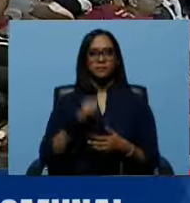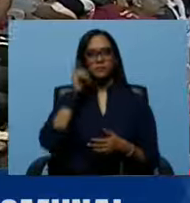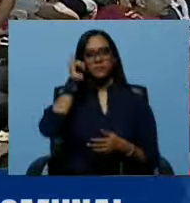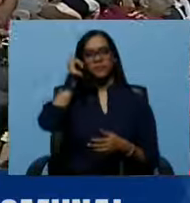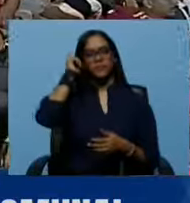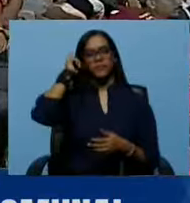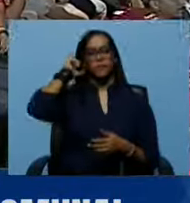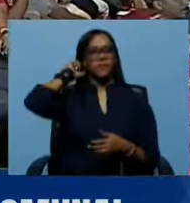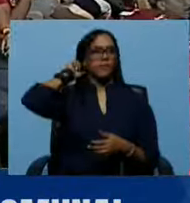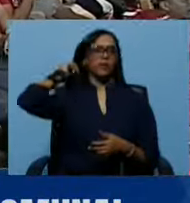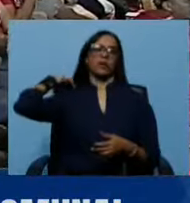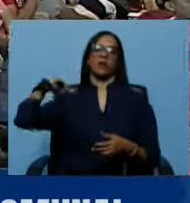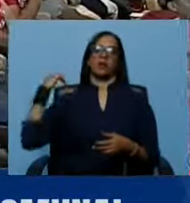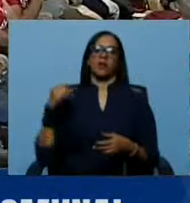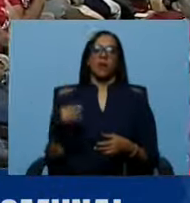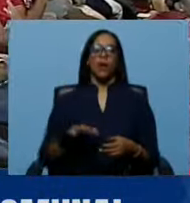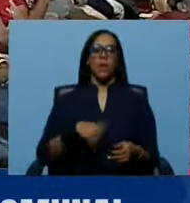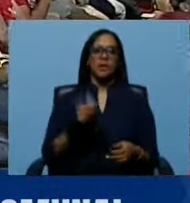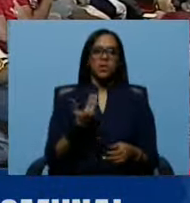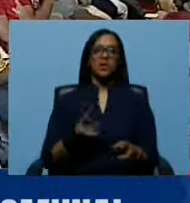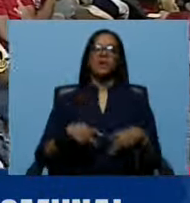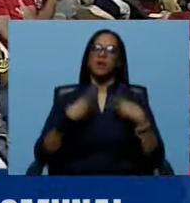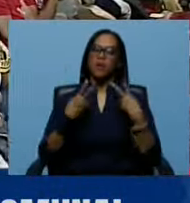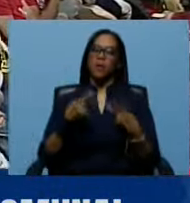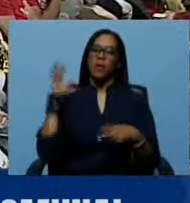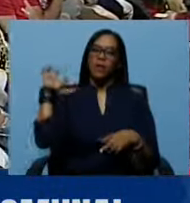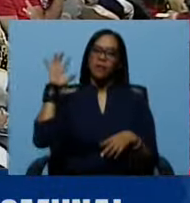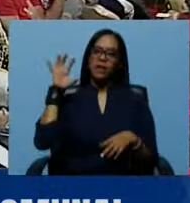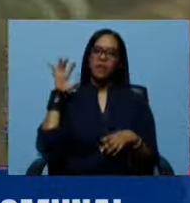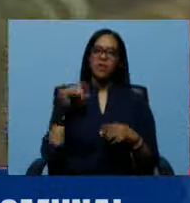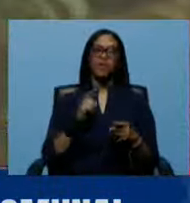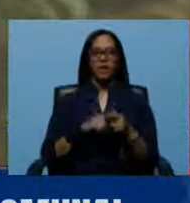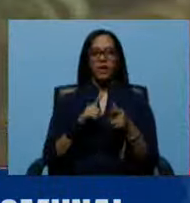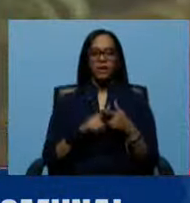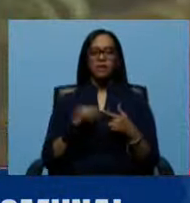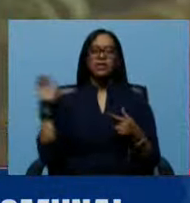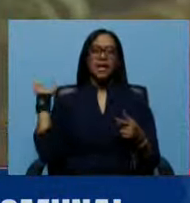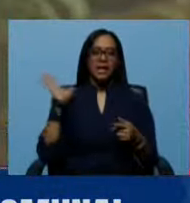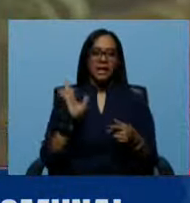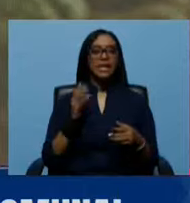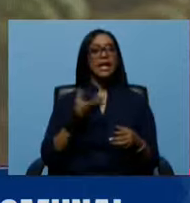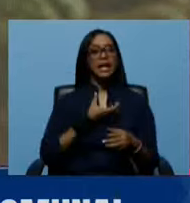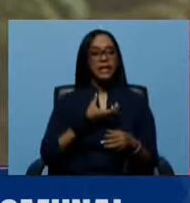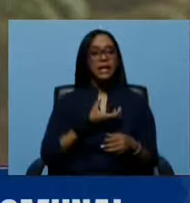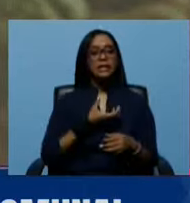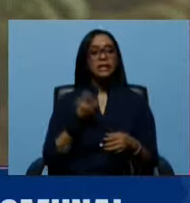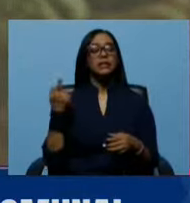Eso es posible, es un nuevo Estado. Entonces el que llegue alcalde tiene que,